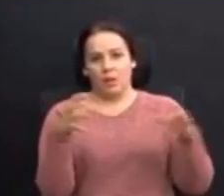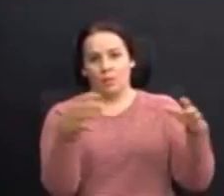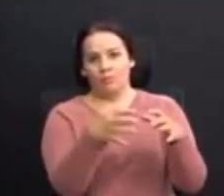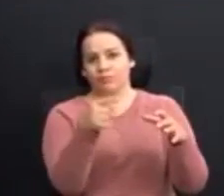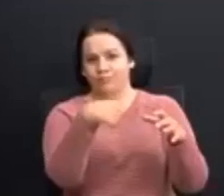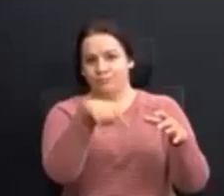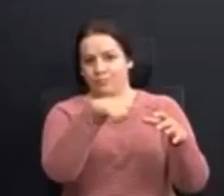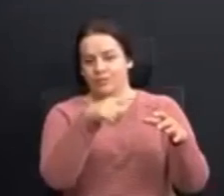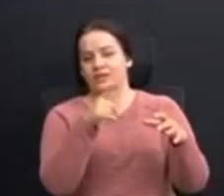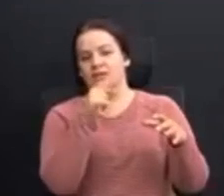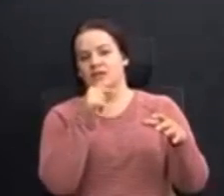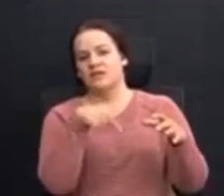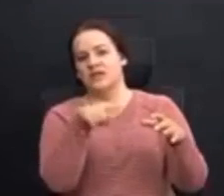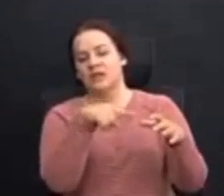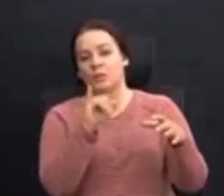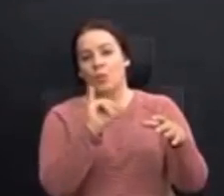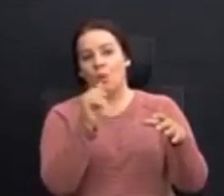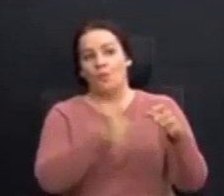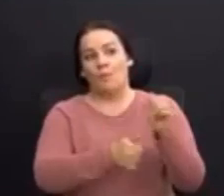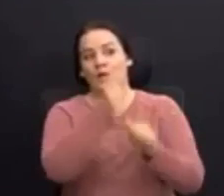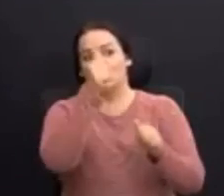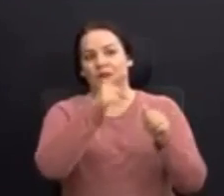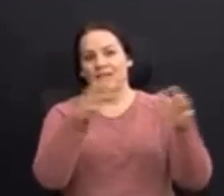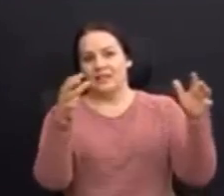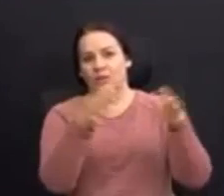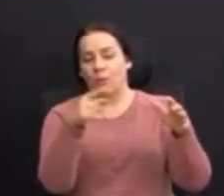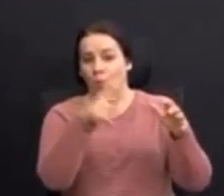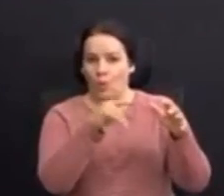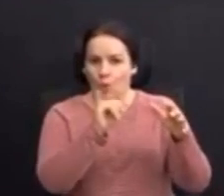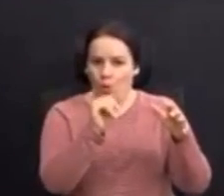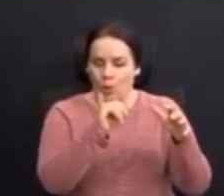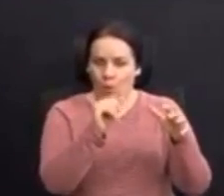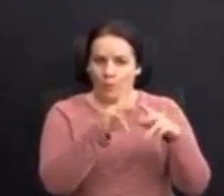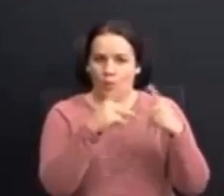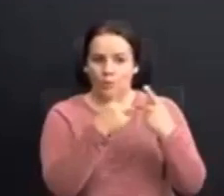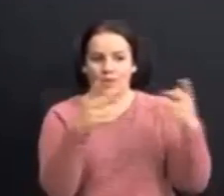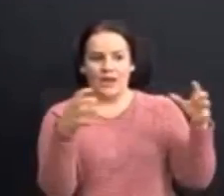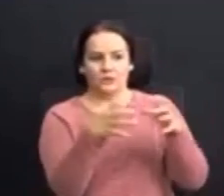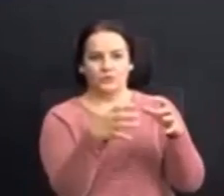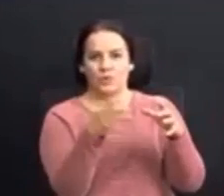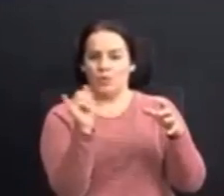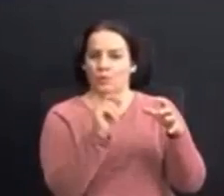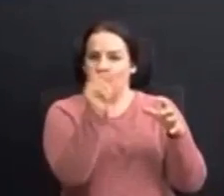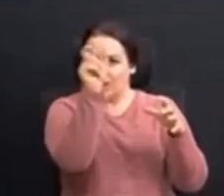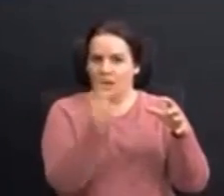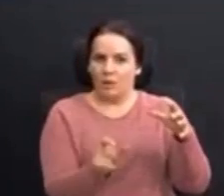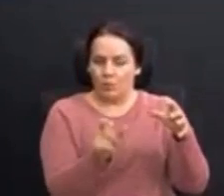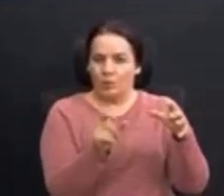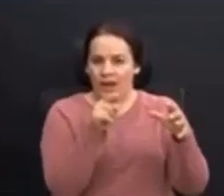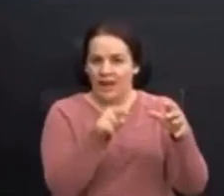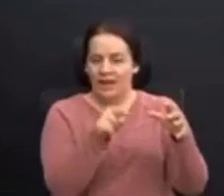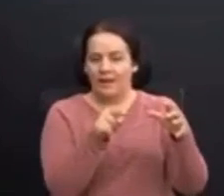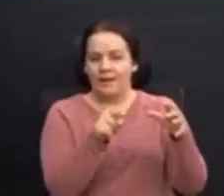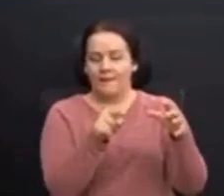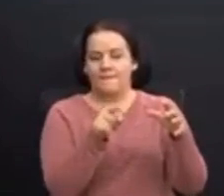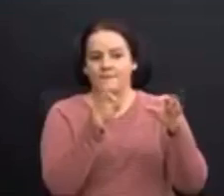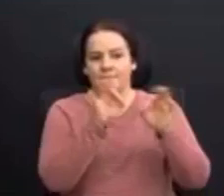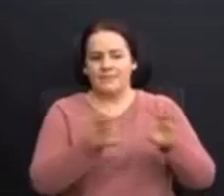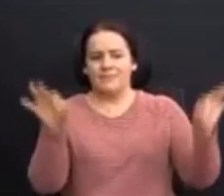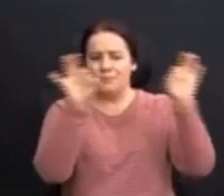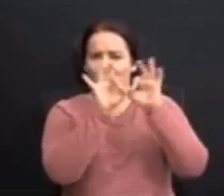ellos como fracción mayoritaria y como fracción, la columna vertebral, la fracción que fue la columna vertebral